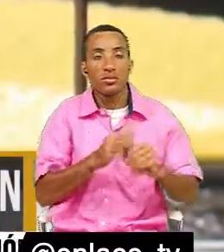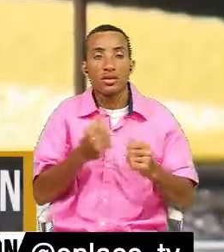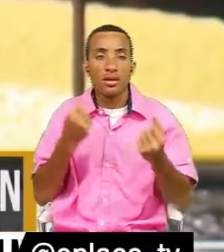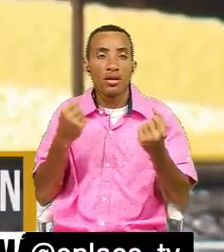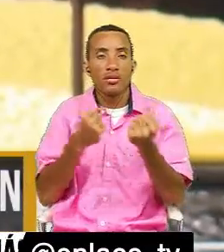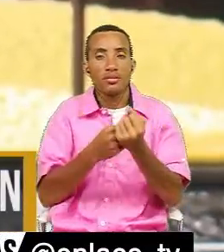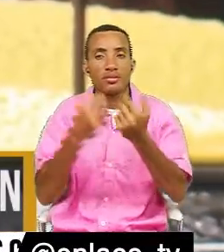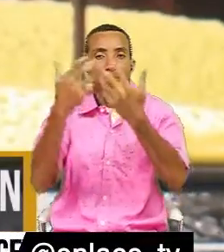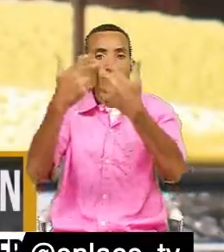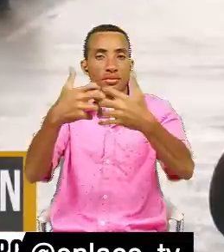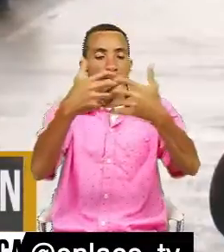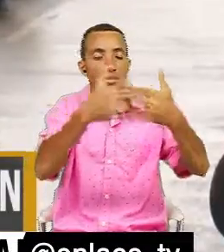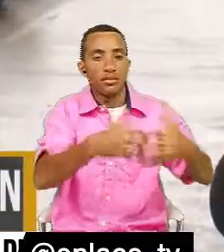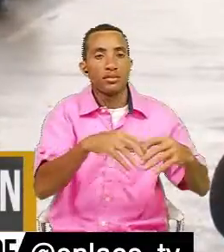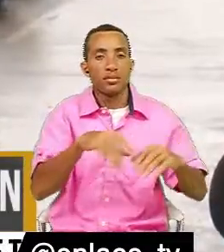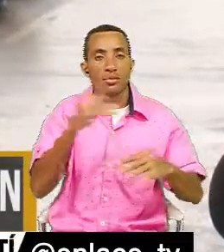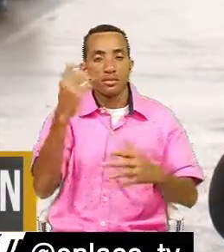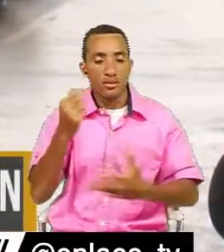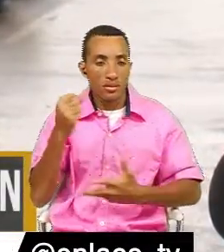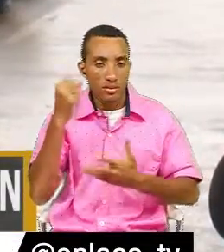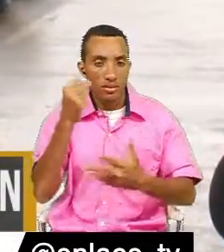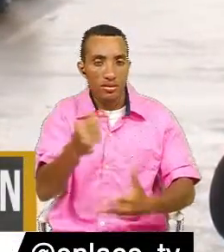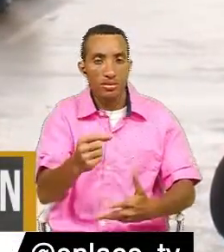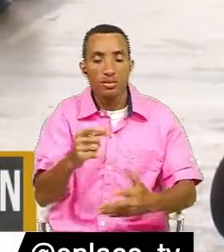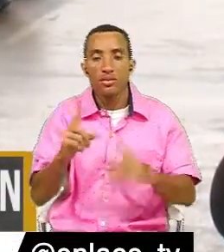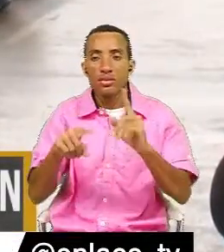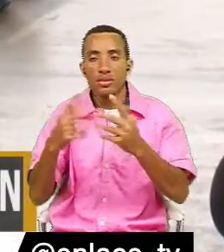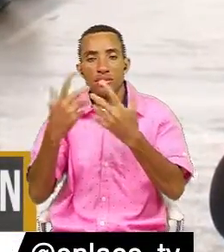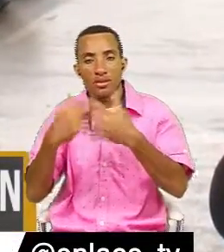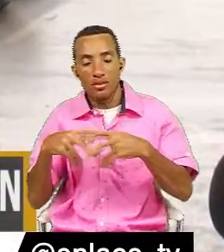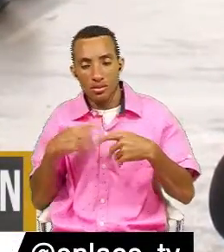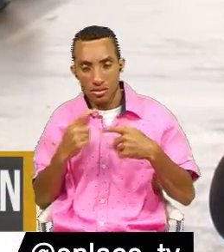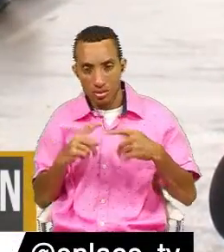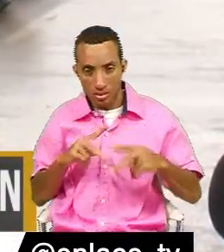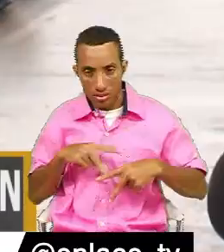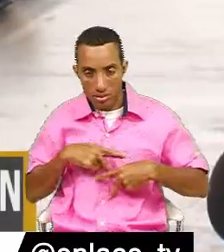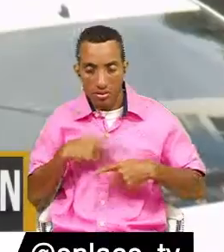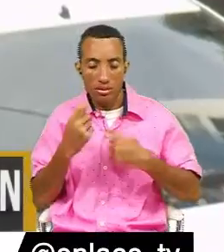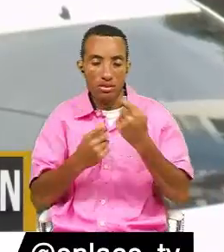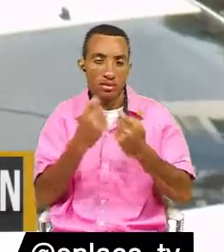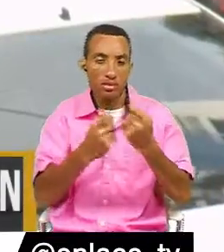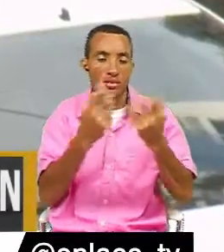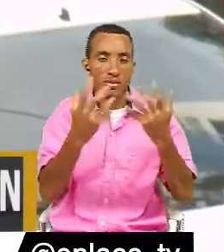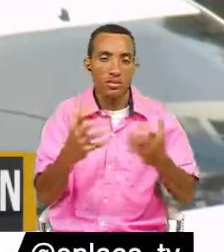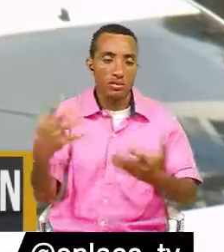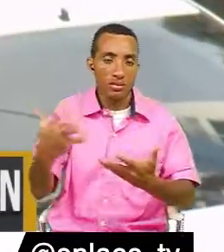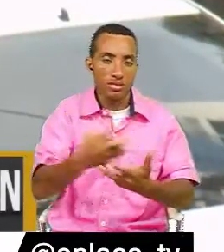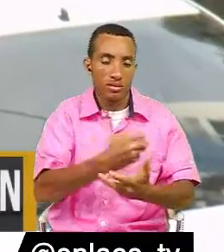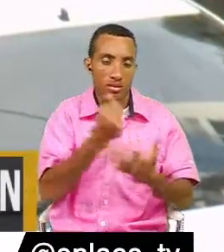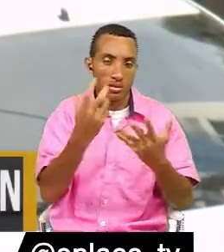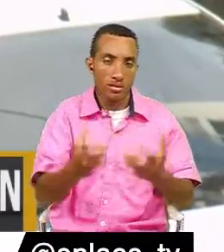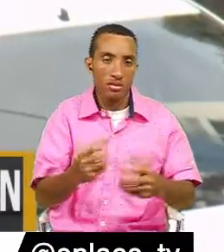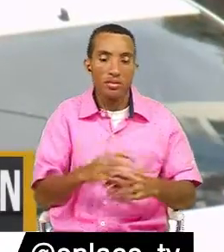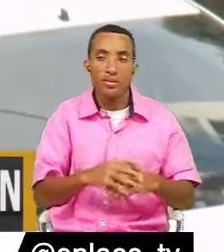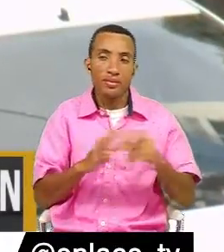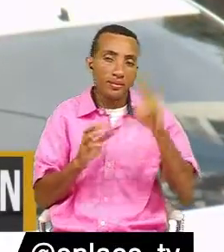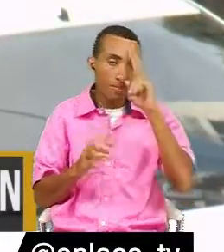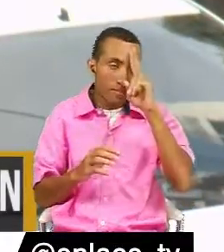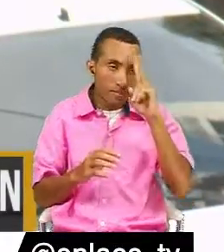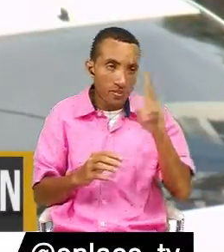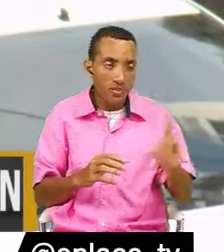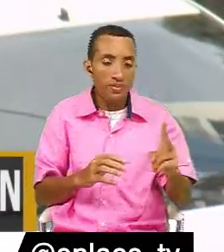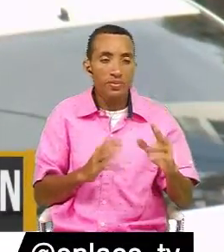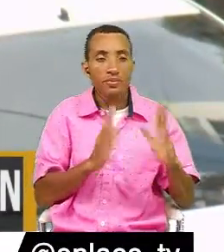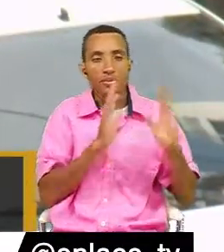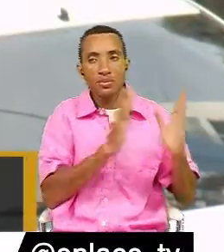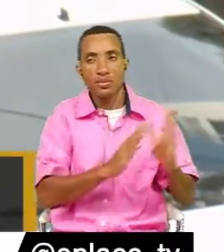comerciantes y empresarios, requieren de incentivos para entregar a conductores durante la jornada de integración. Sí, de una manera muy respetuosa, de una manera muy